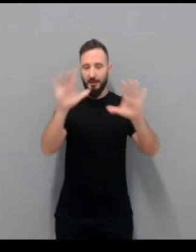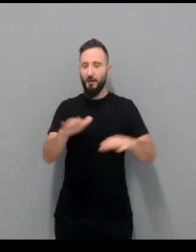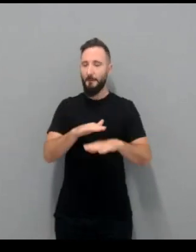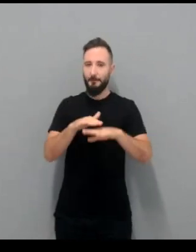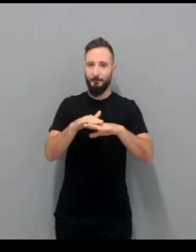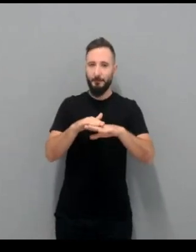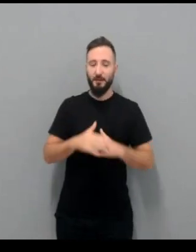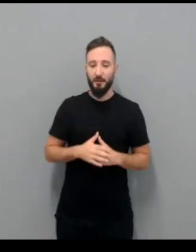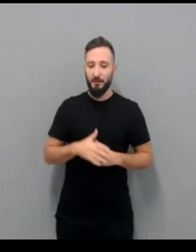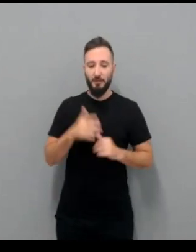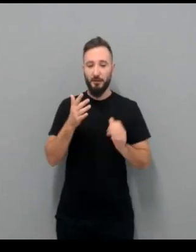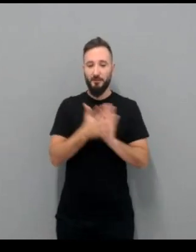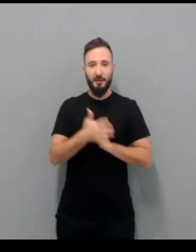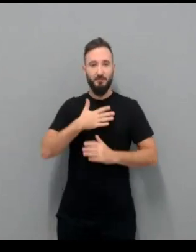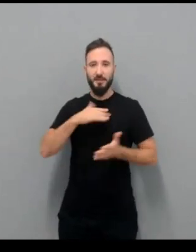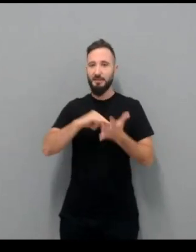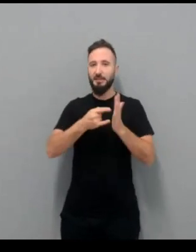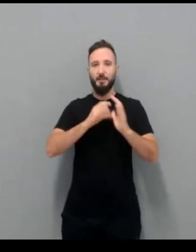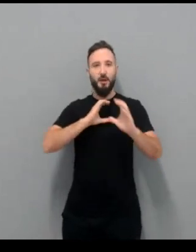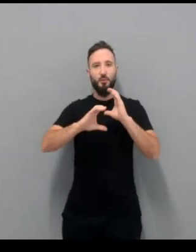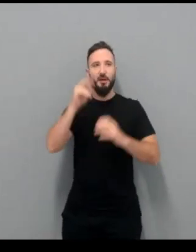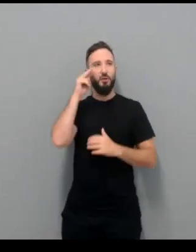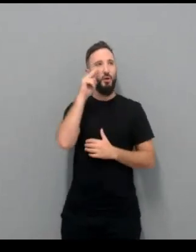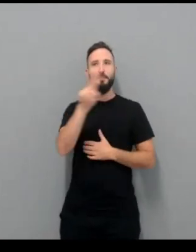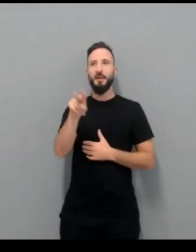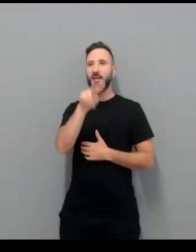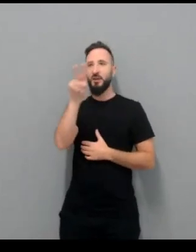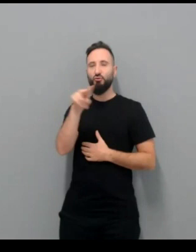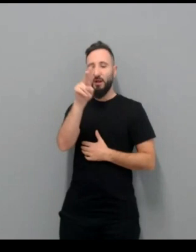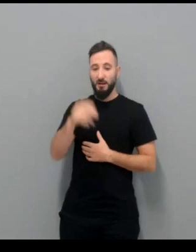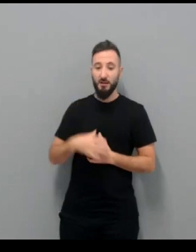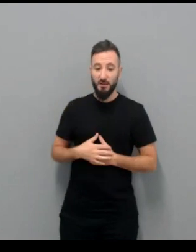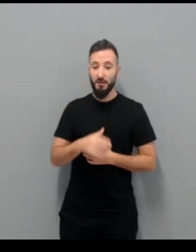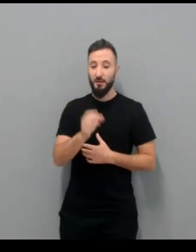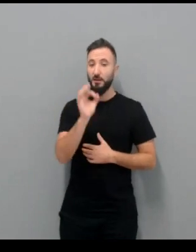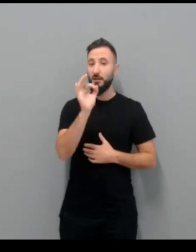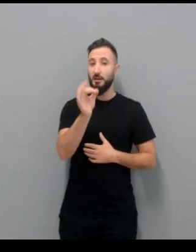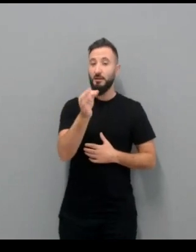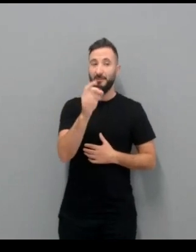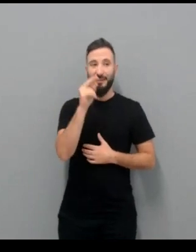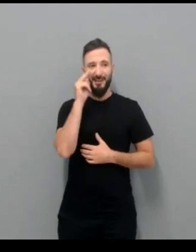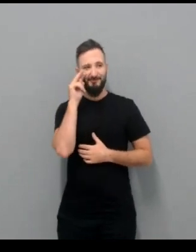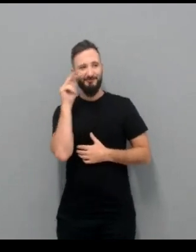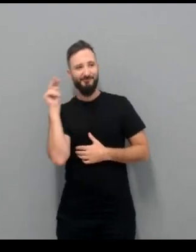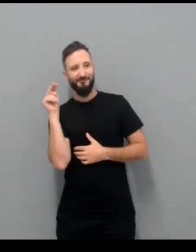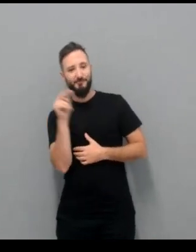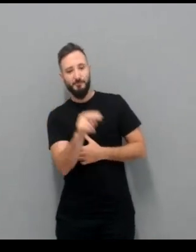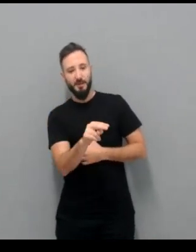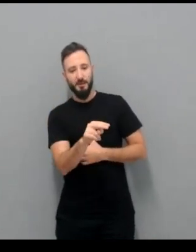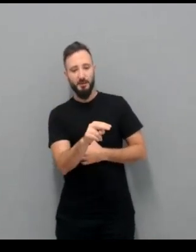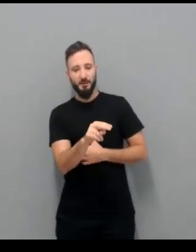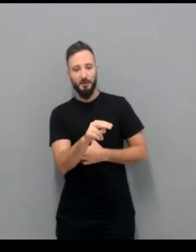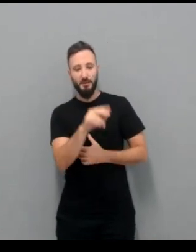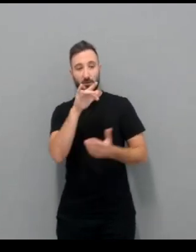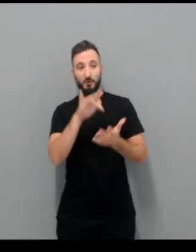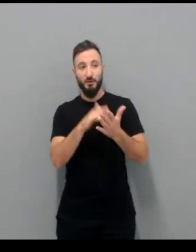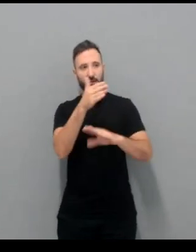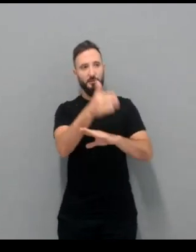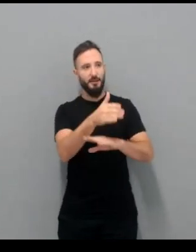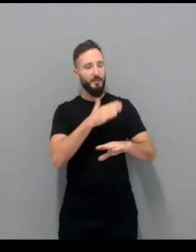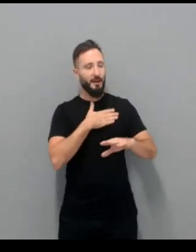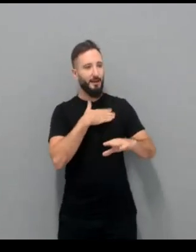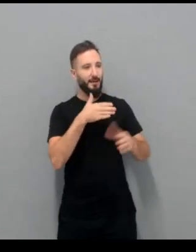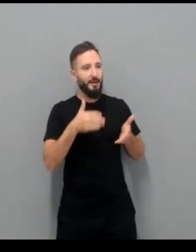que este iba a ser su sistema de comunicación. La verdad que cuando ves que puede llegar el día en que entiendas a tu hijo, ¿no?, y,